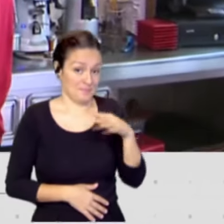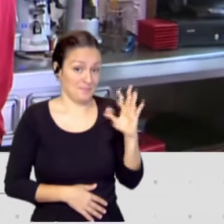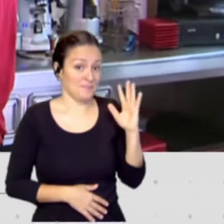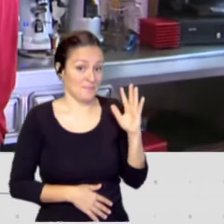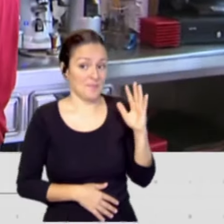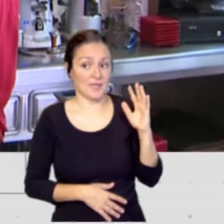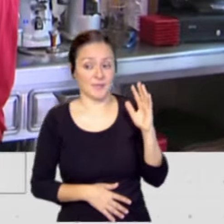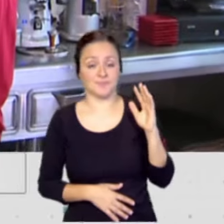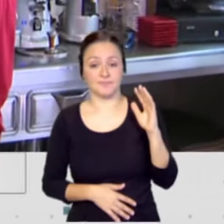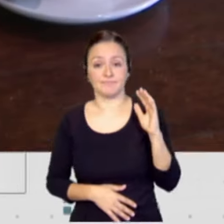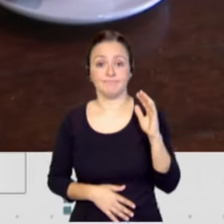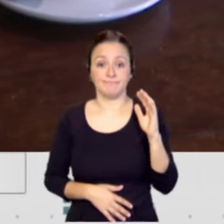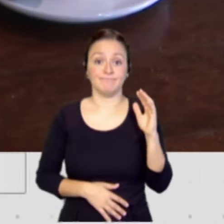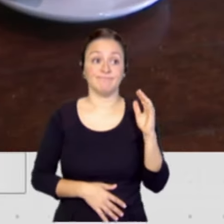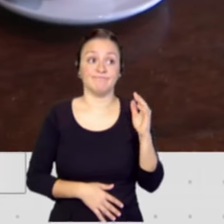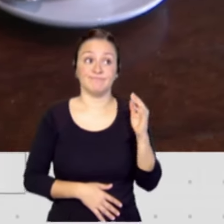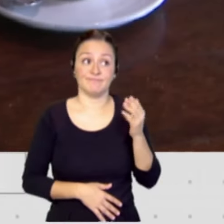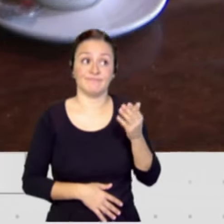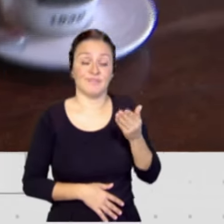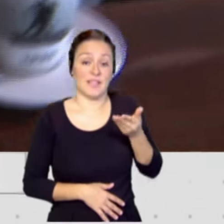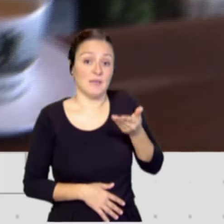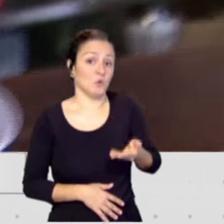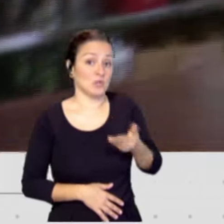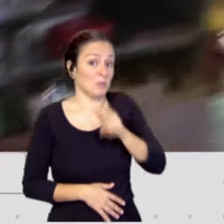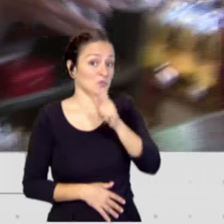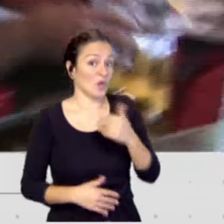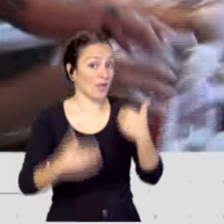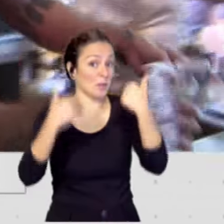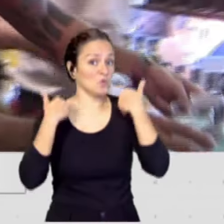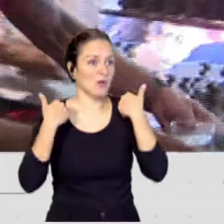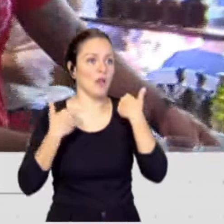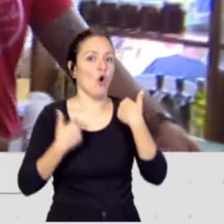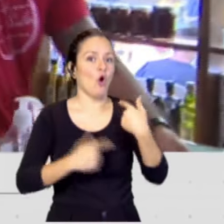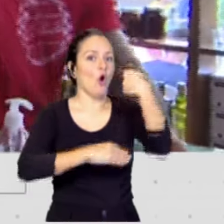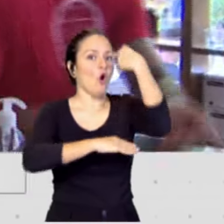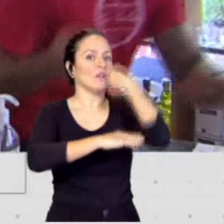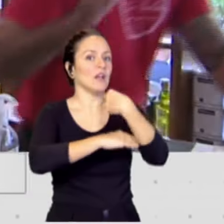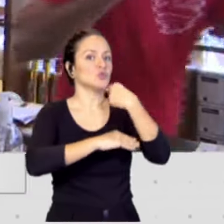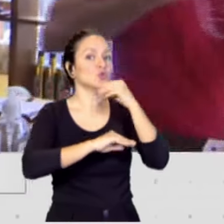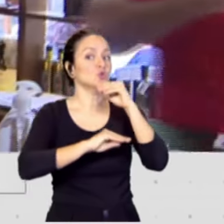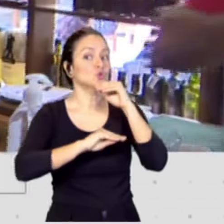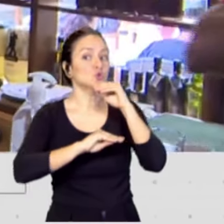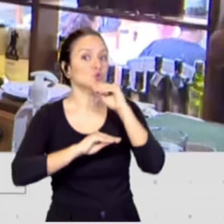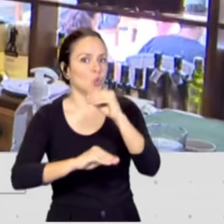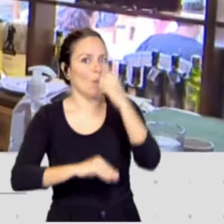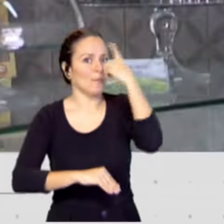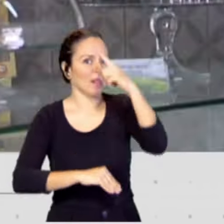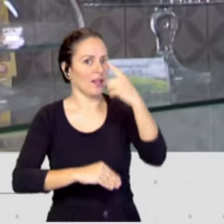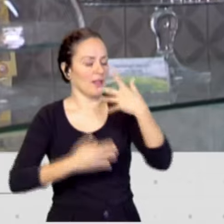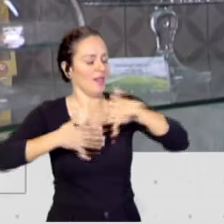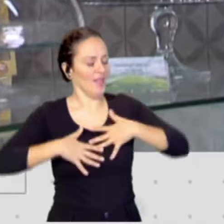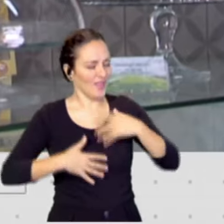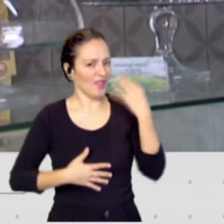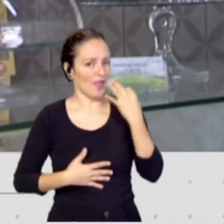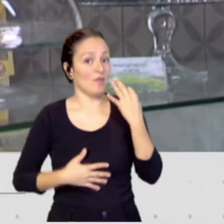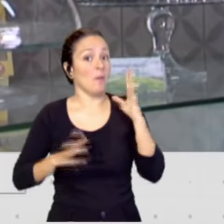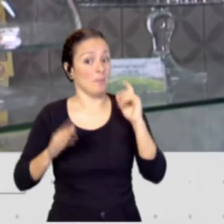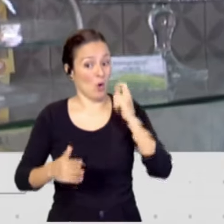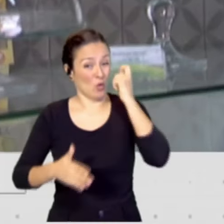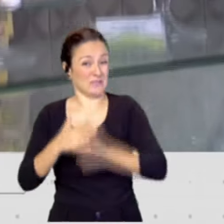es muy importante para los sujetos responsables conocer sus obligaciones Pero además Es verdad que las sanciones económicas son muy